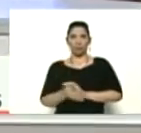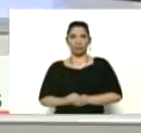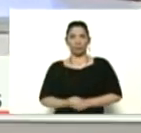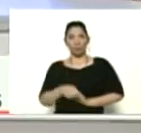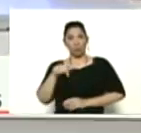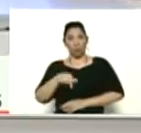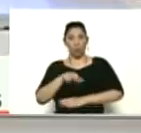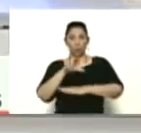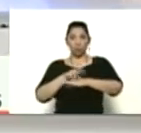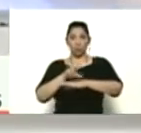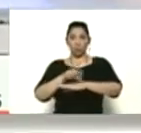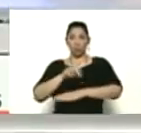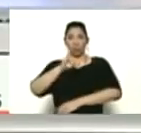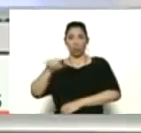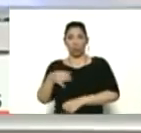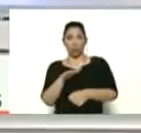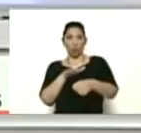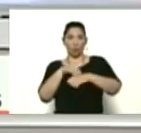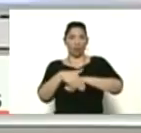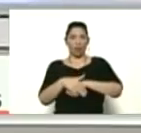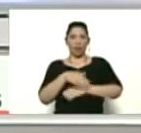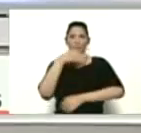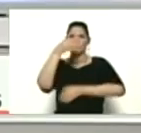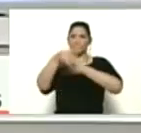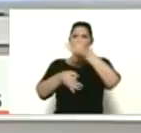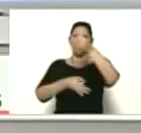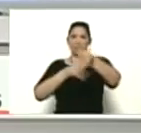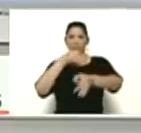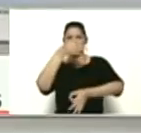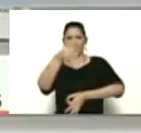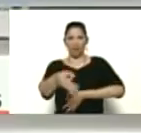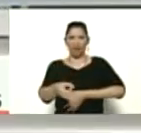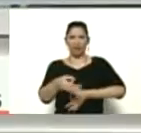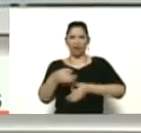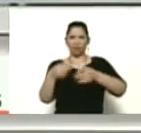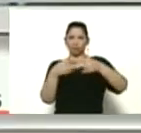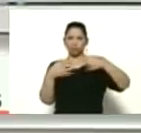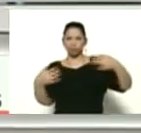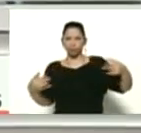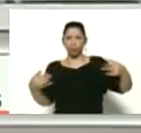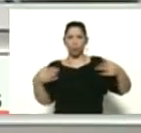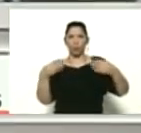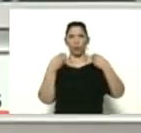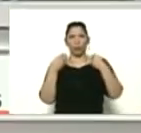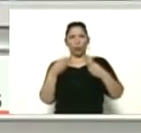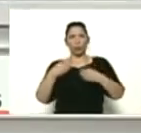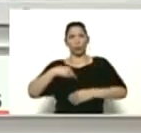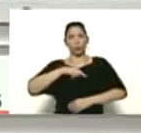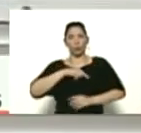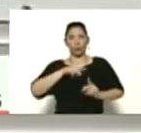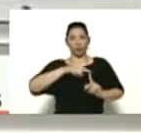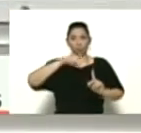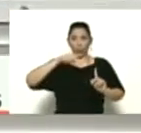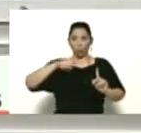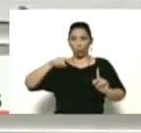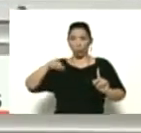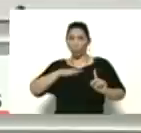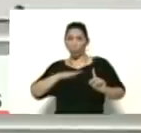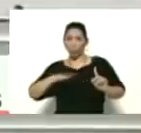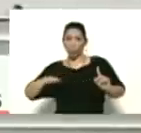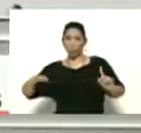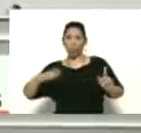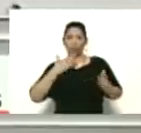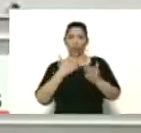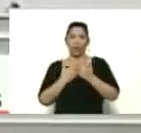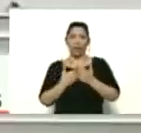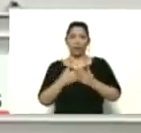el doctor Jorge Rodríguez explicaba epidemiológicamente cómo nuestra curva, gracias a las medidas que se